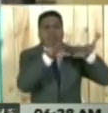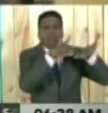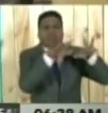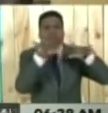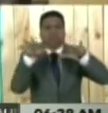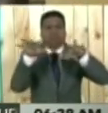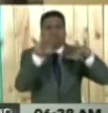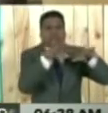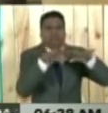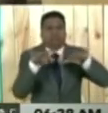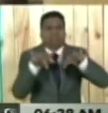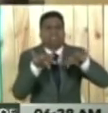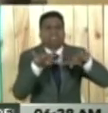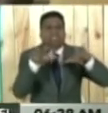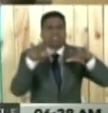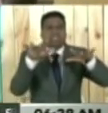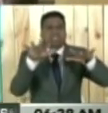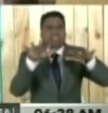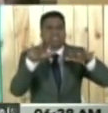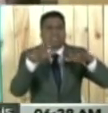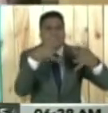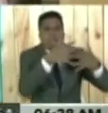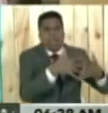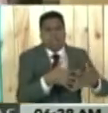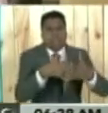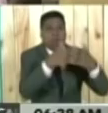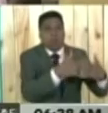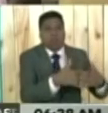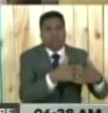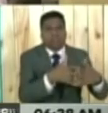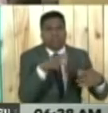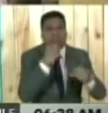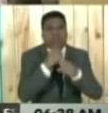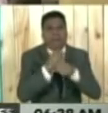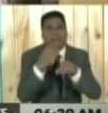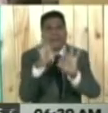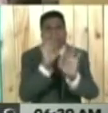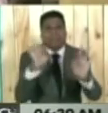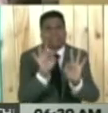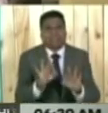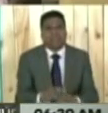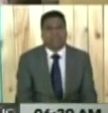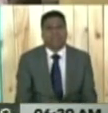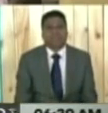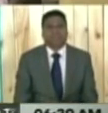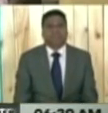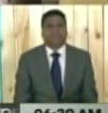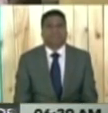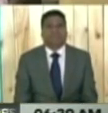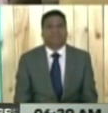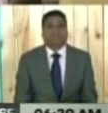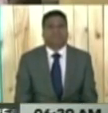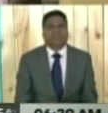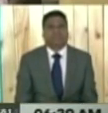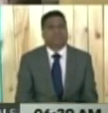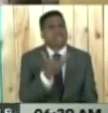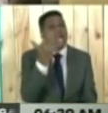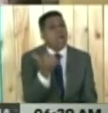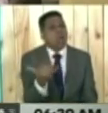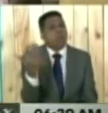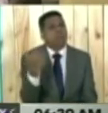funciona. Ahora veamos. Analizar un poco lo que atraemos para llegar a este escenario político que hasta ahora se ve